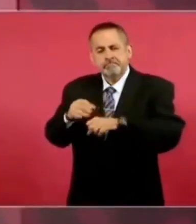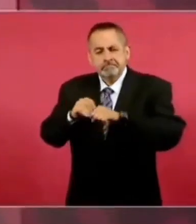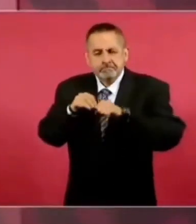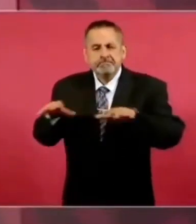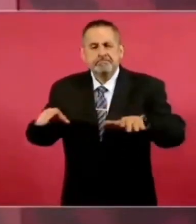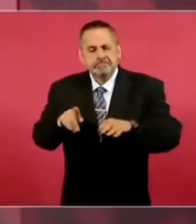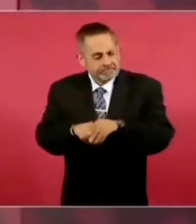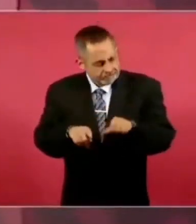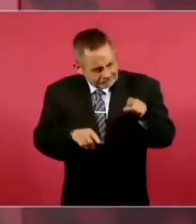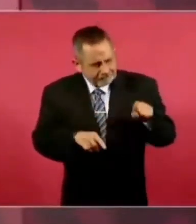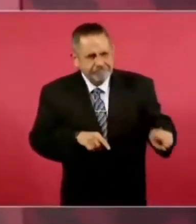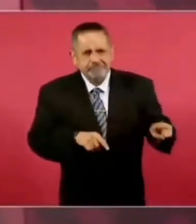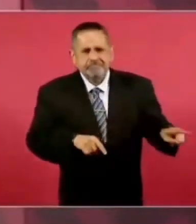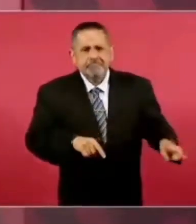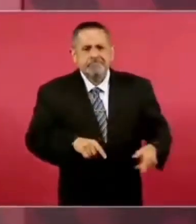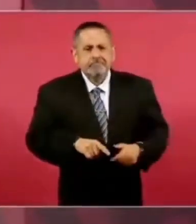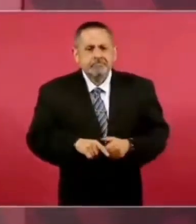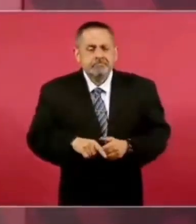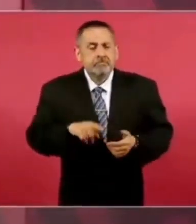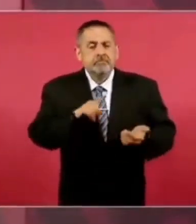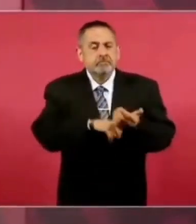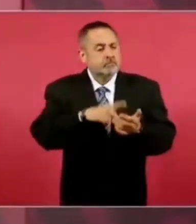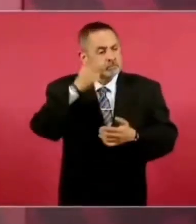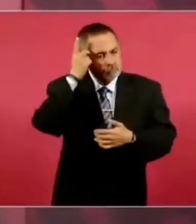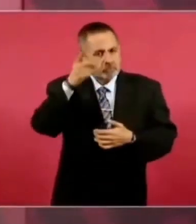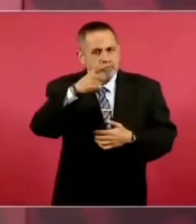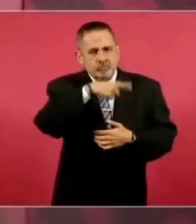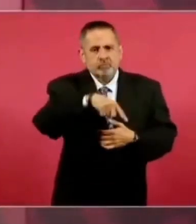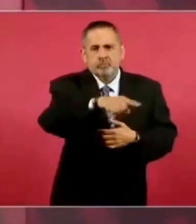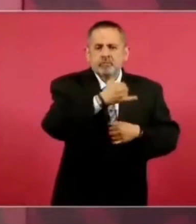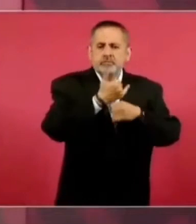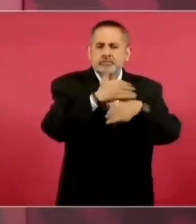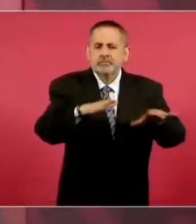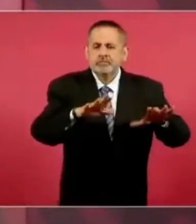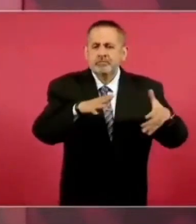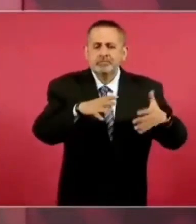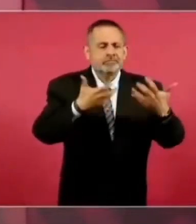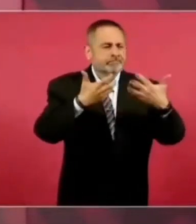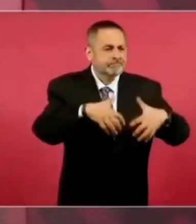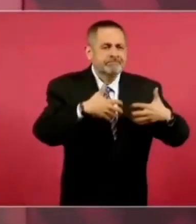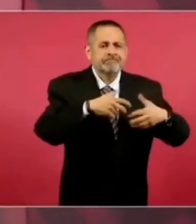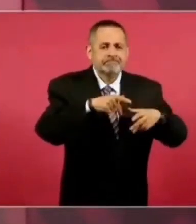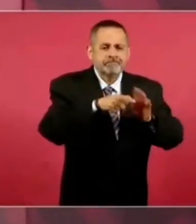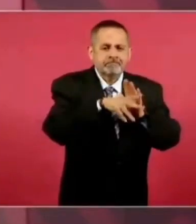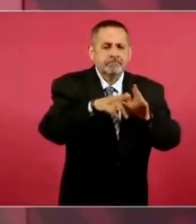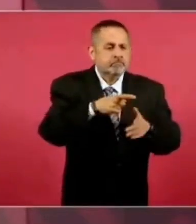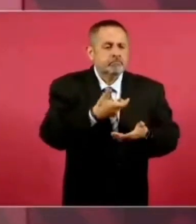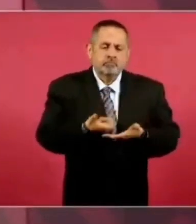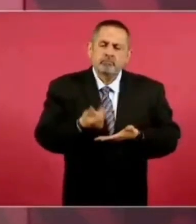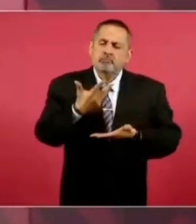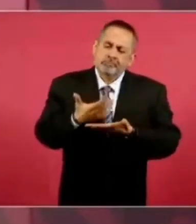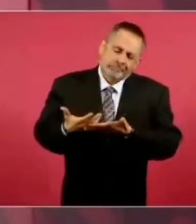los dueños de los medios de comunicación sobre sus ingresos